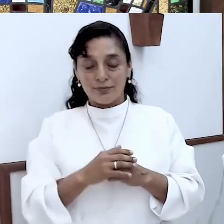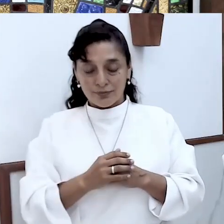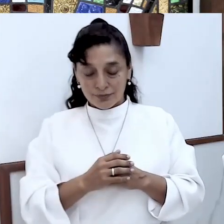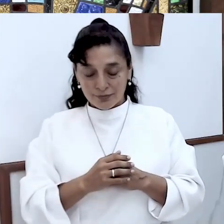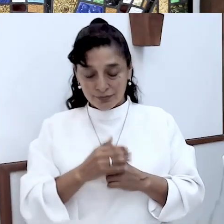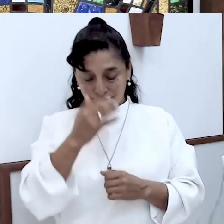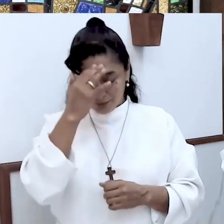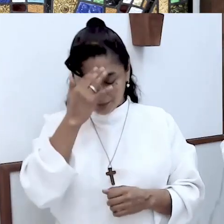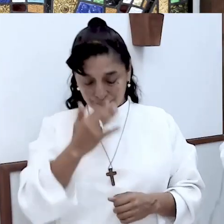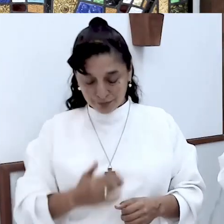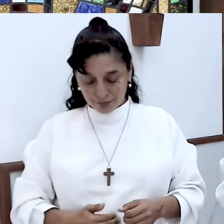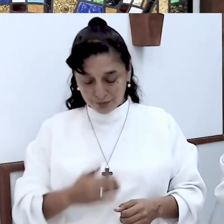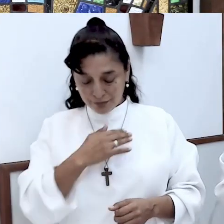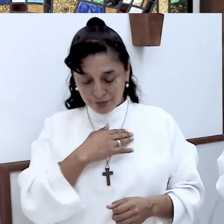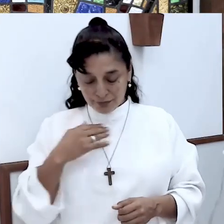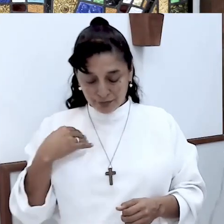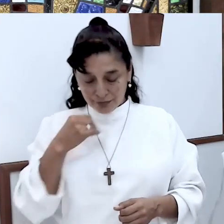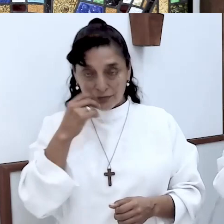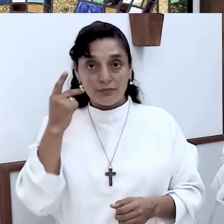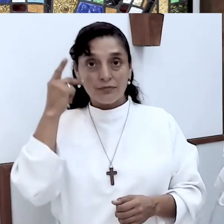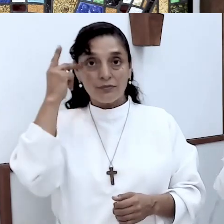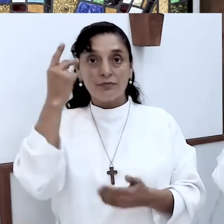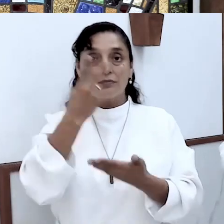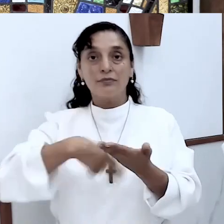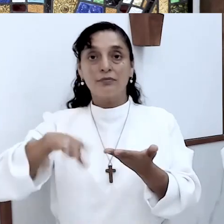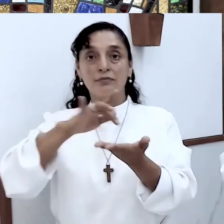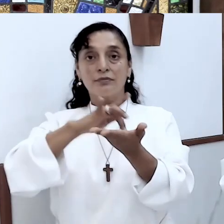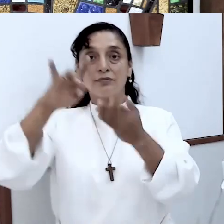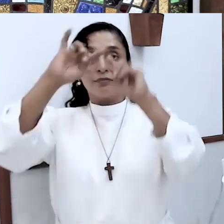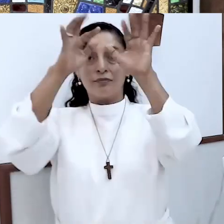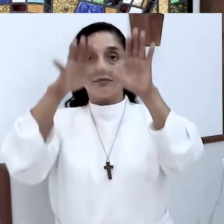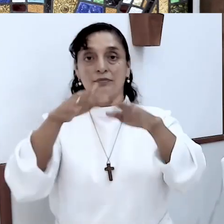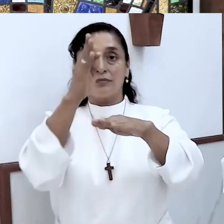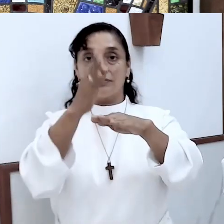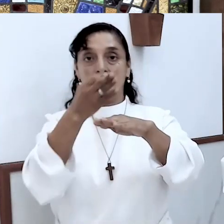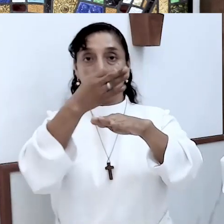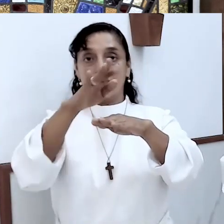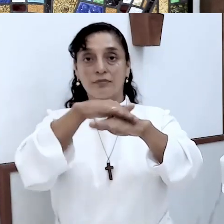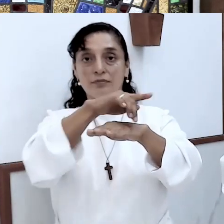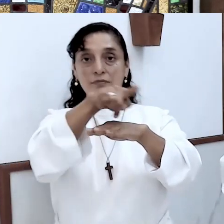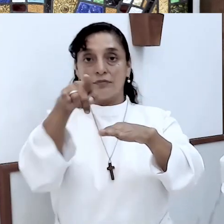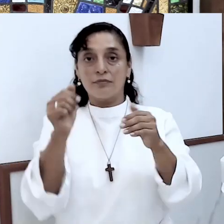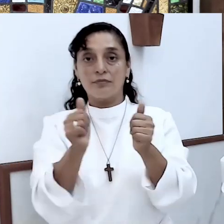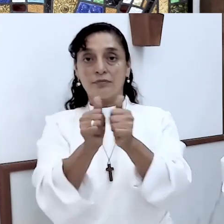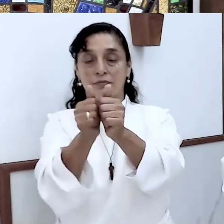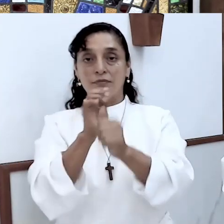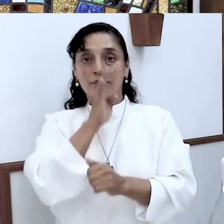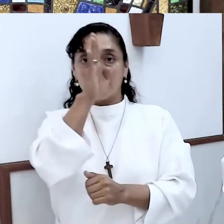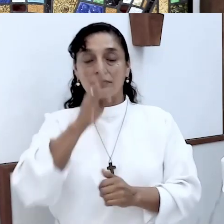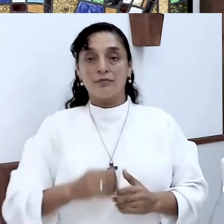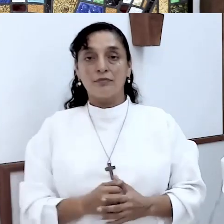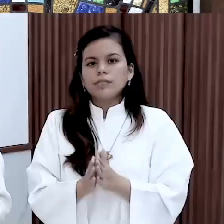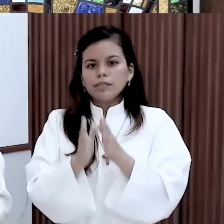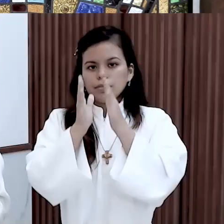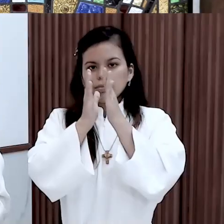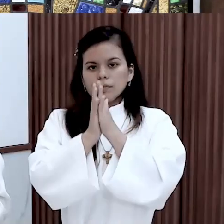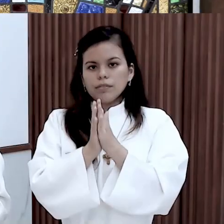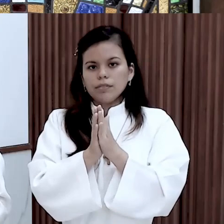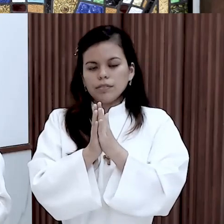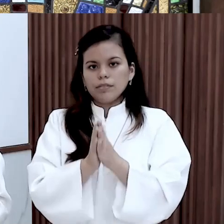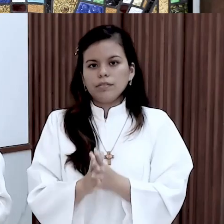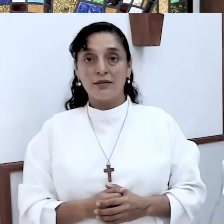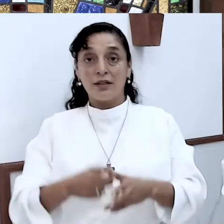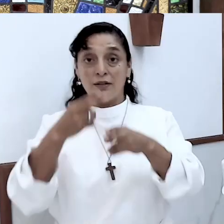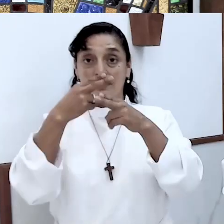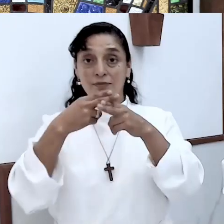Todopoderoso, Padre, Hijo y Espíritu Santo, descienda sobre ustedes y les acompañe siempre.